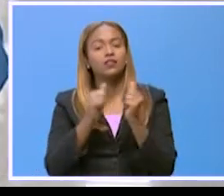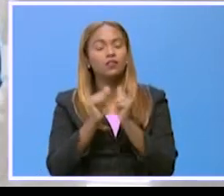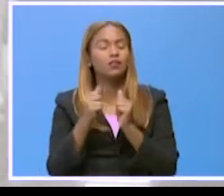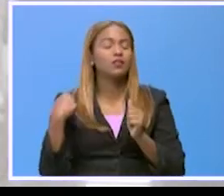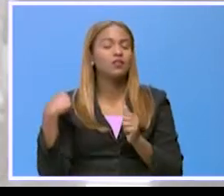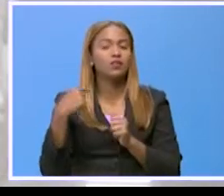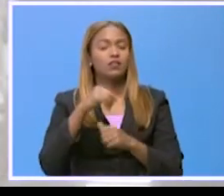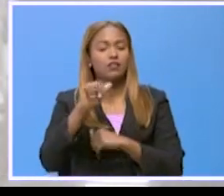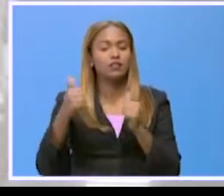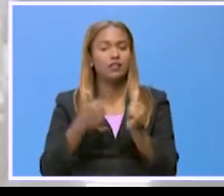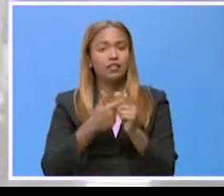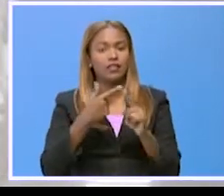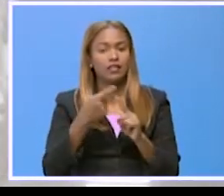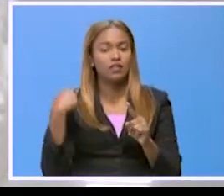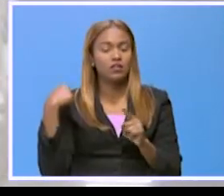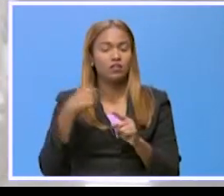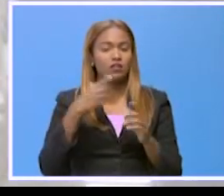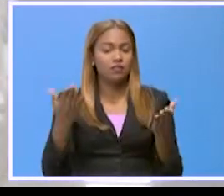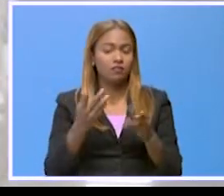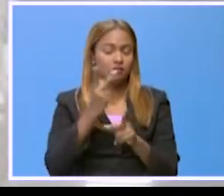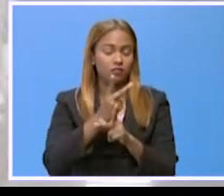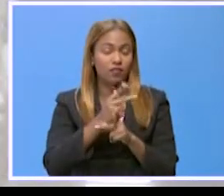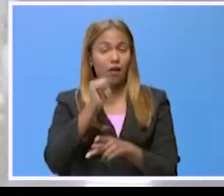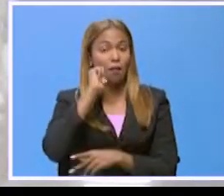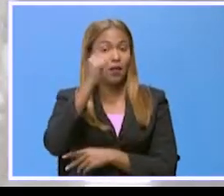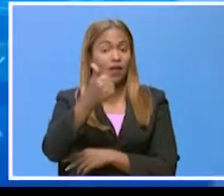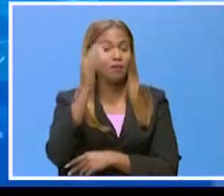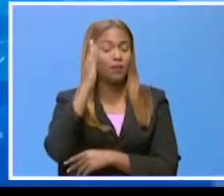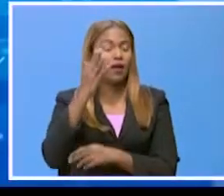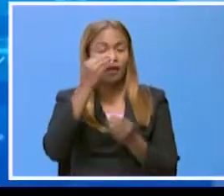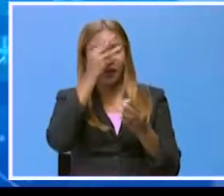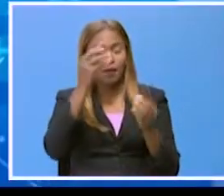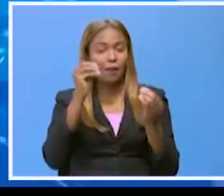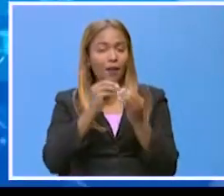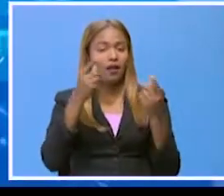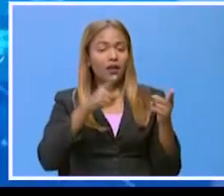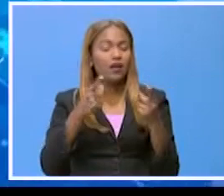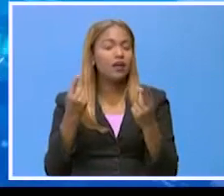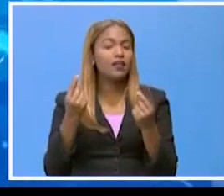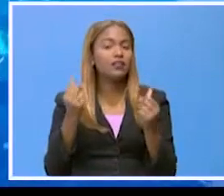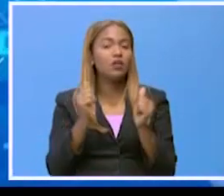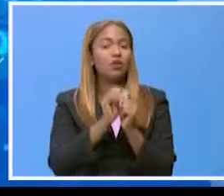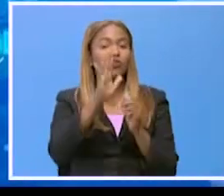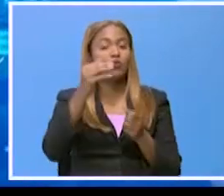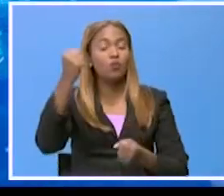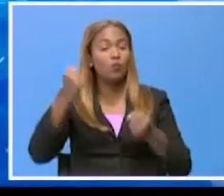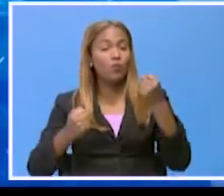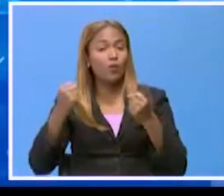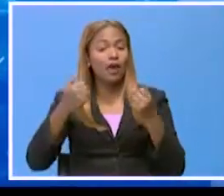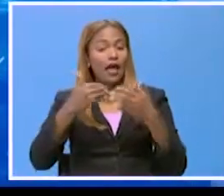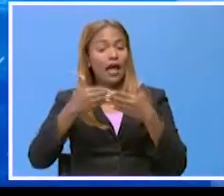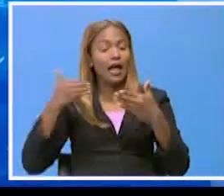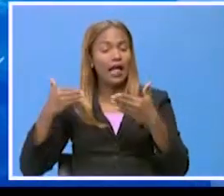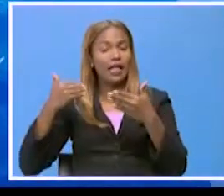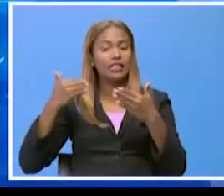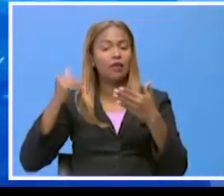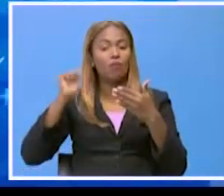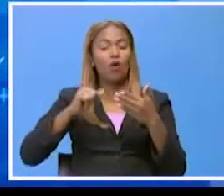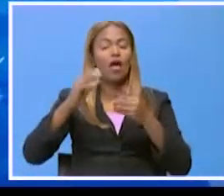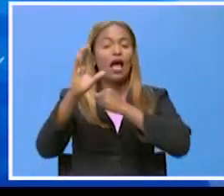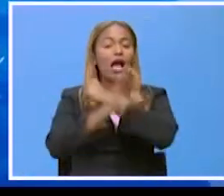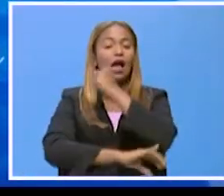nosotros a través de nuestra prudencia mañana compartiremos más información de qué hacer con su vehículo antes de desplazarse